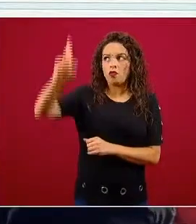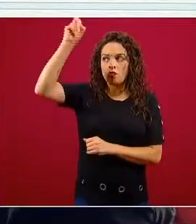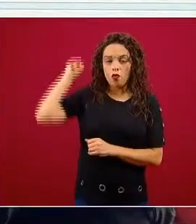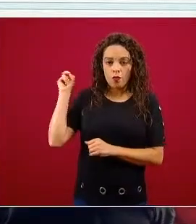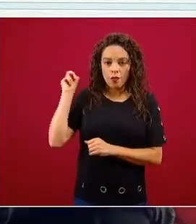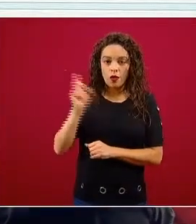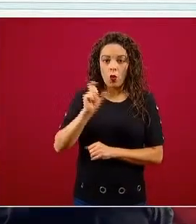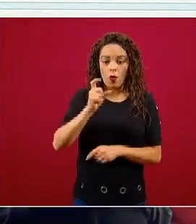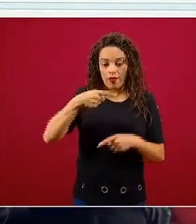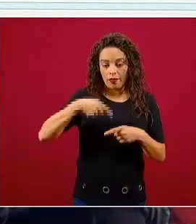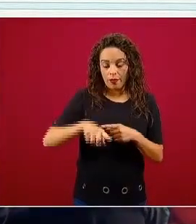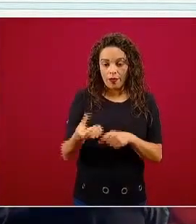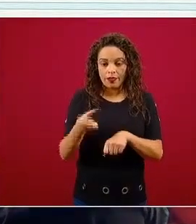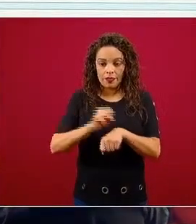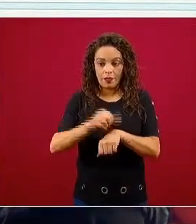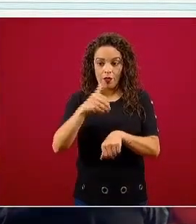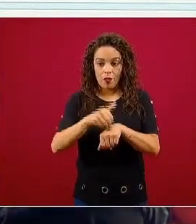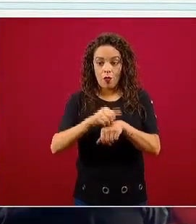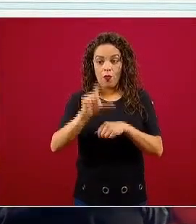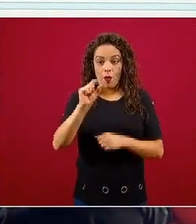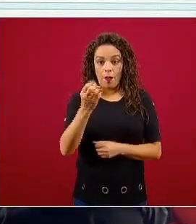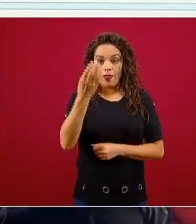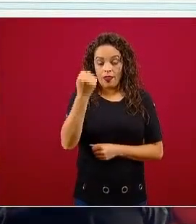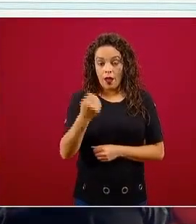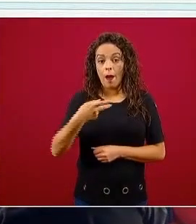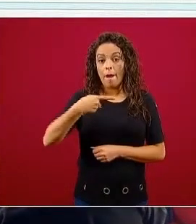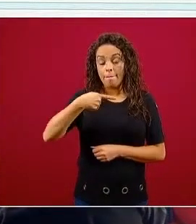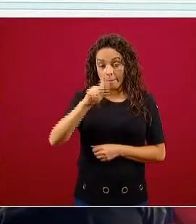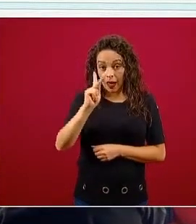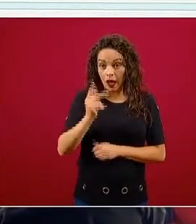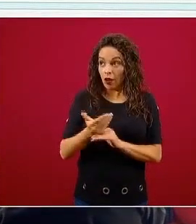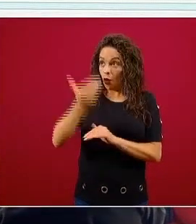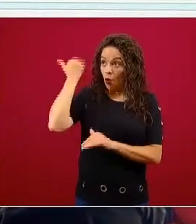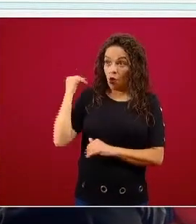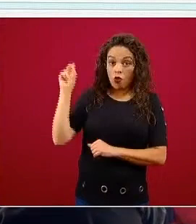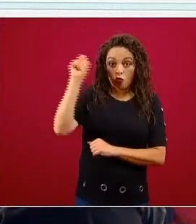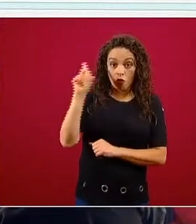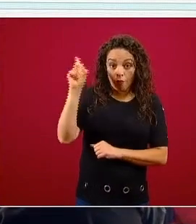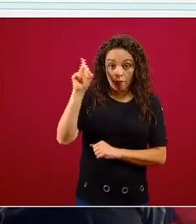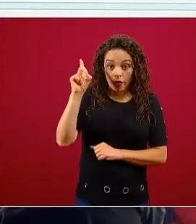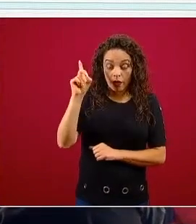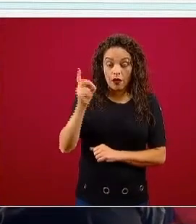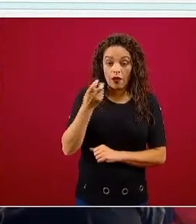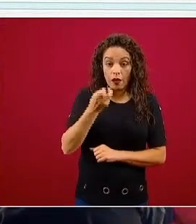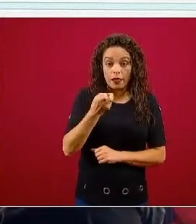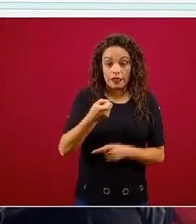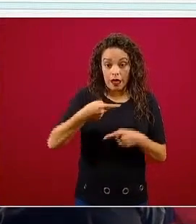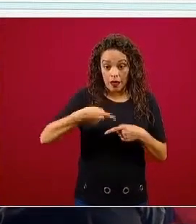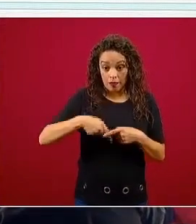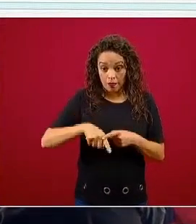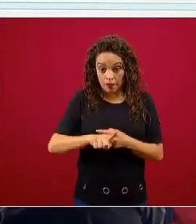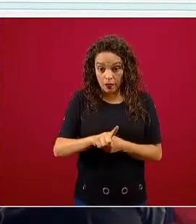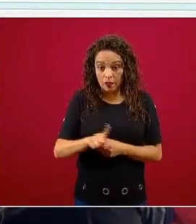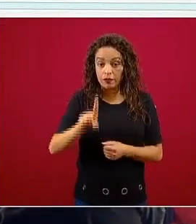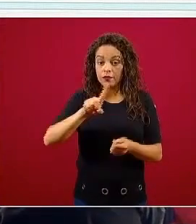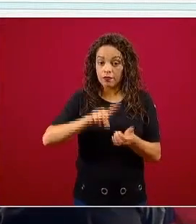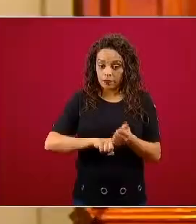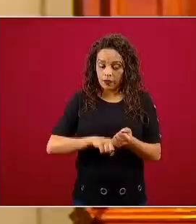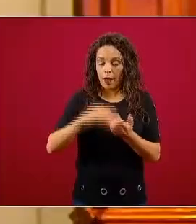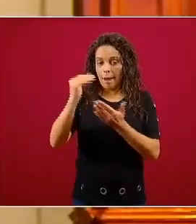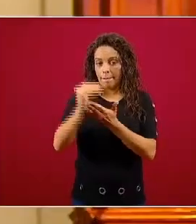29. Sin embargo, podemos destacar que el domingo pasado esa tendencia iniciamos la semana con una tendencia de